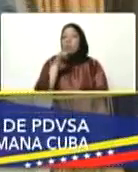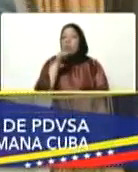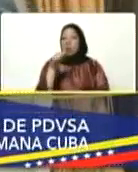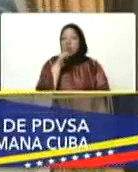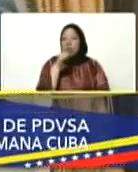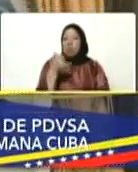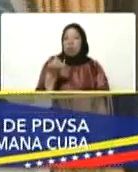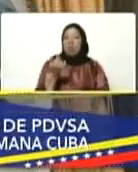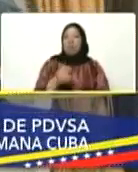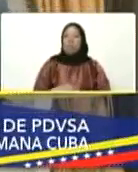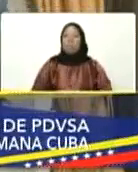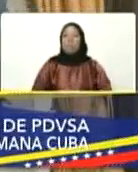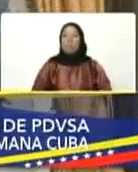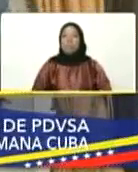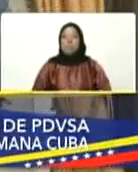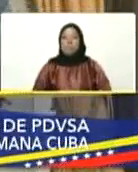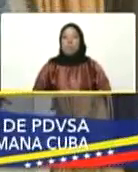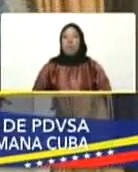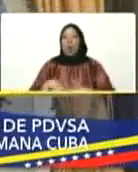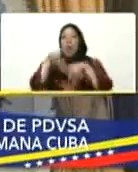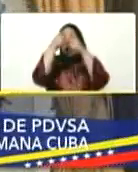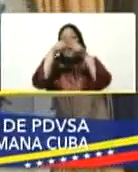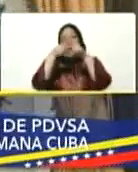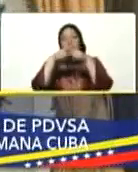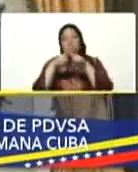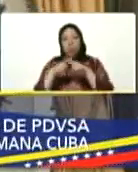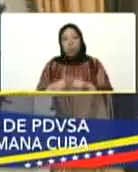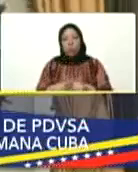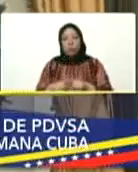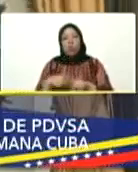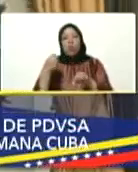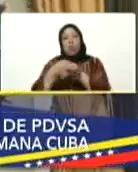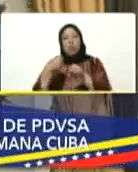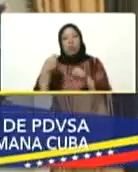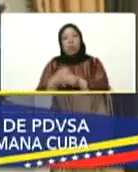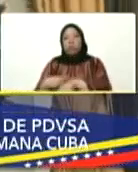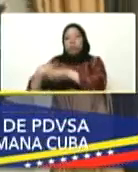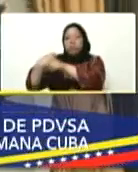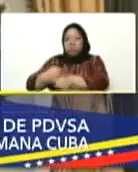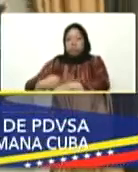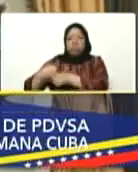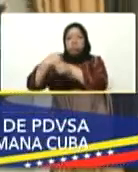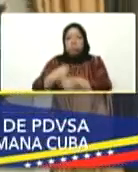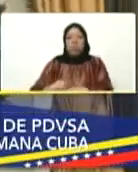cabeza hacía los cálculos de tropas, caballas,